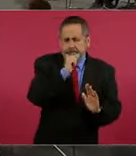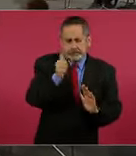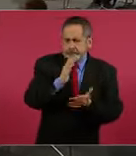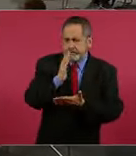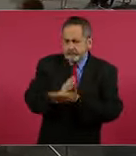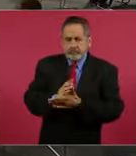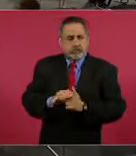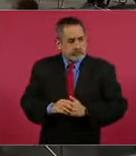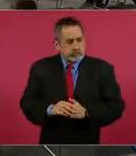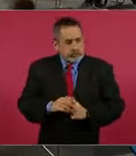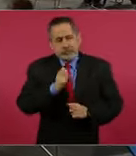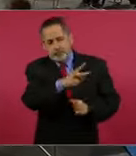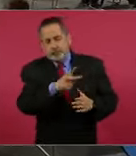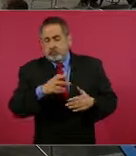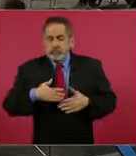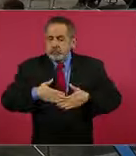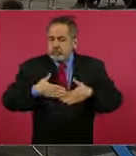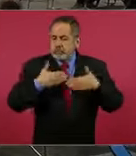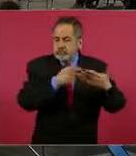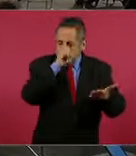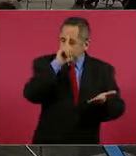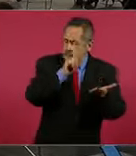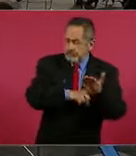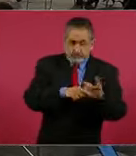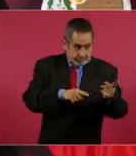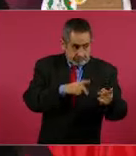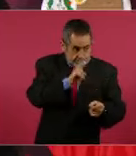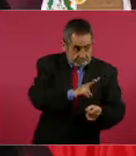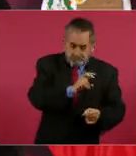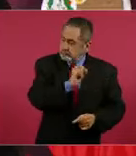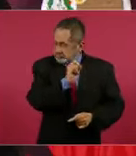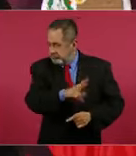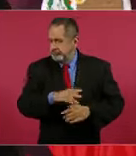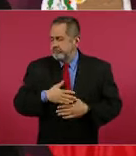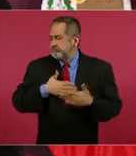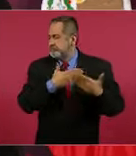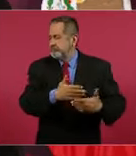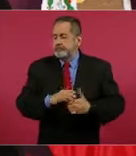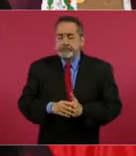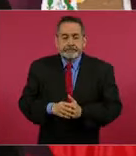Y yo confié en su palabra.